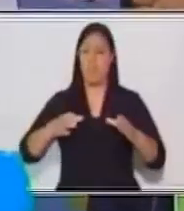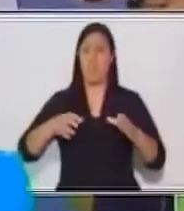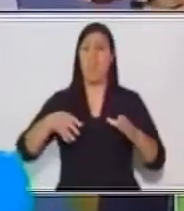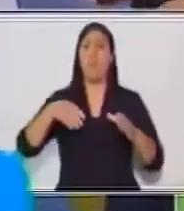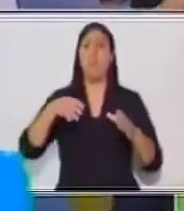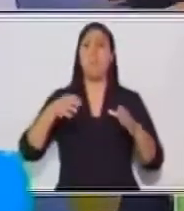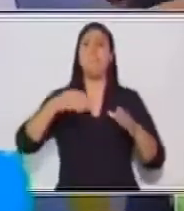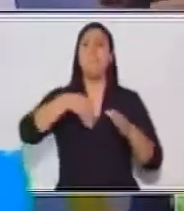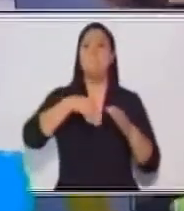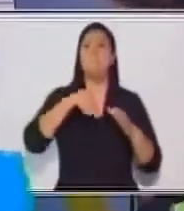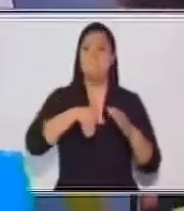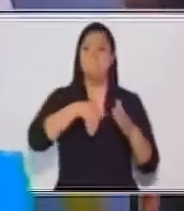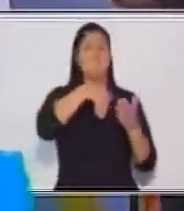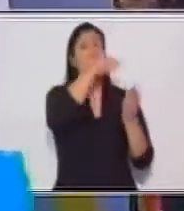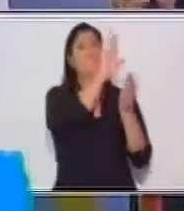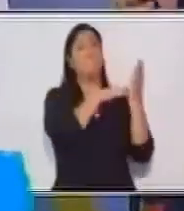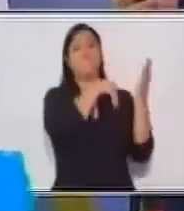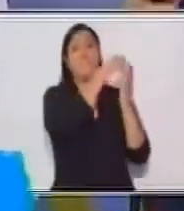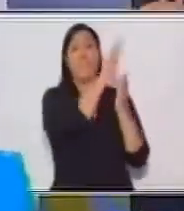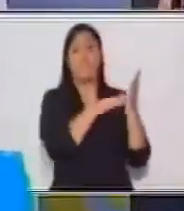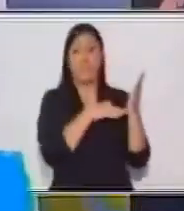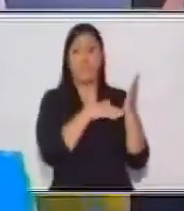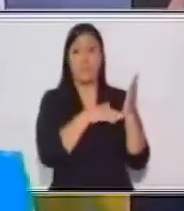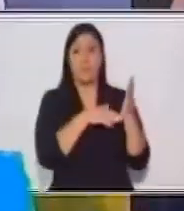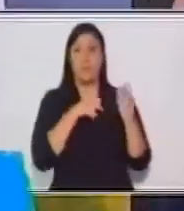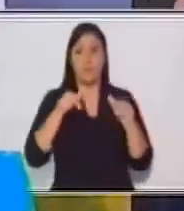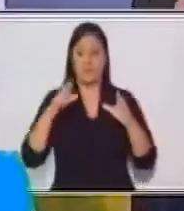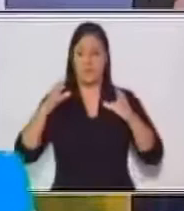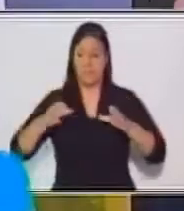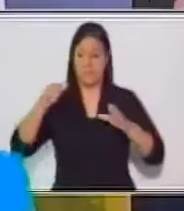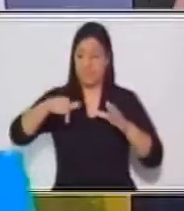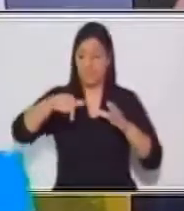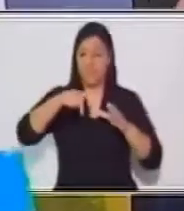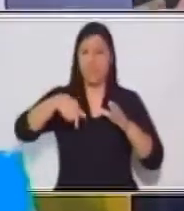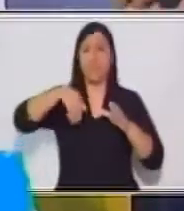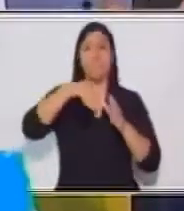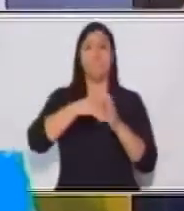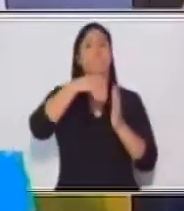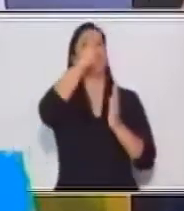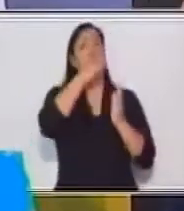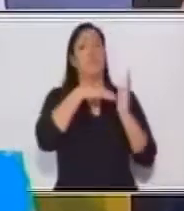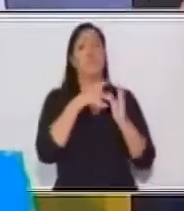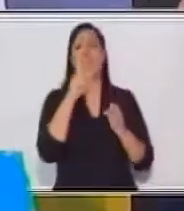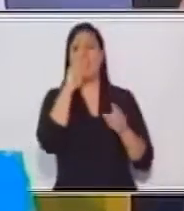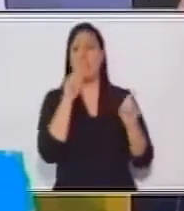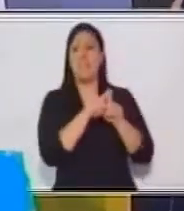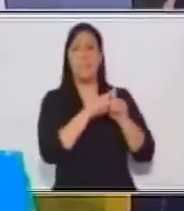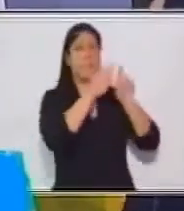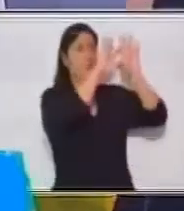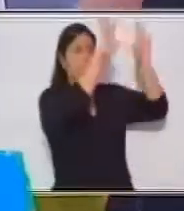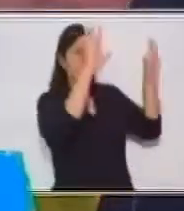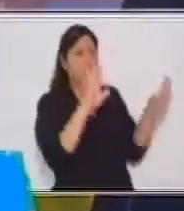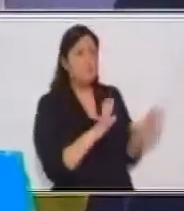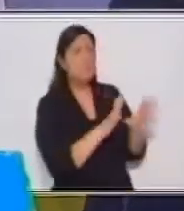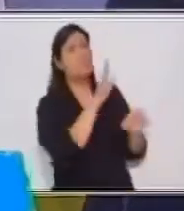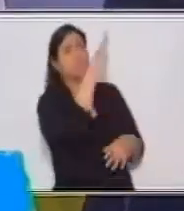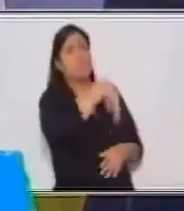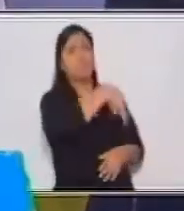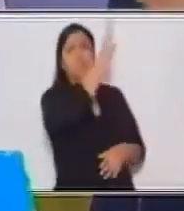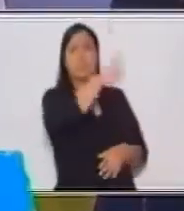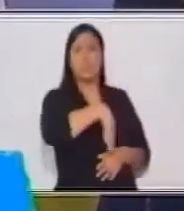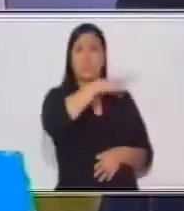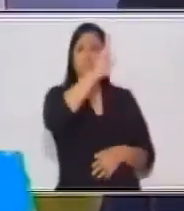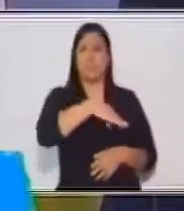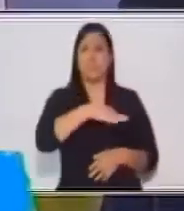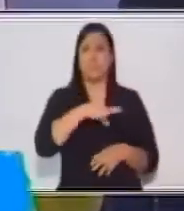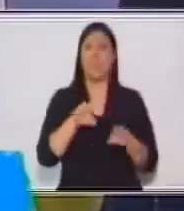ella. Entonces, la relación es directa en proporcionalidad. ¿Por qué? Porque a más